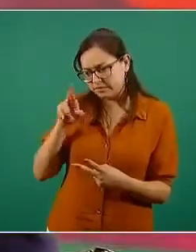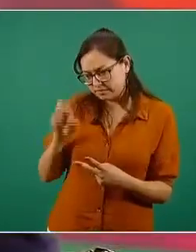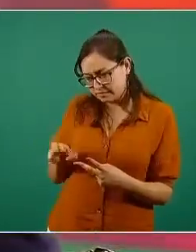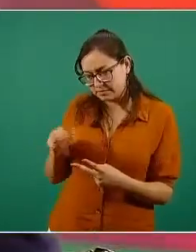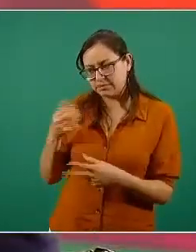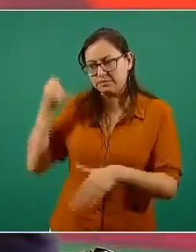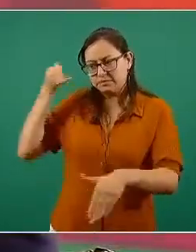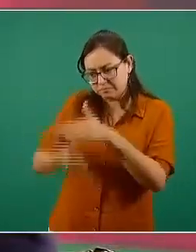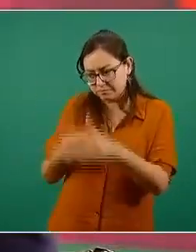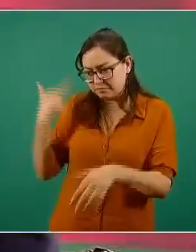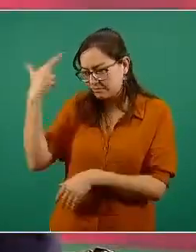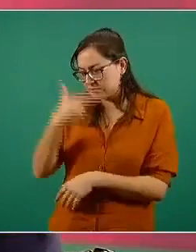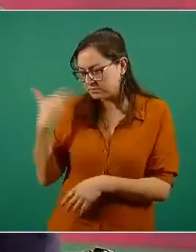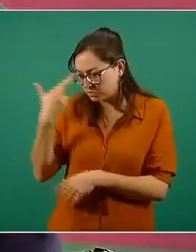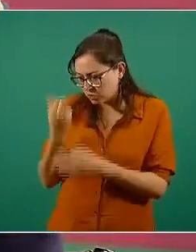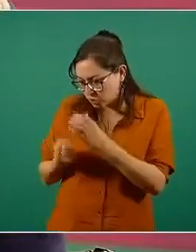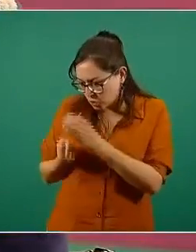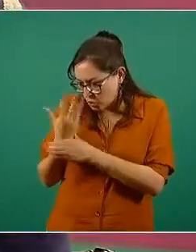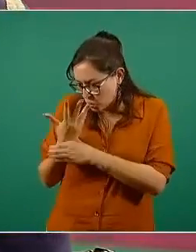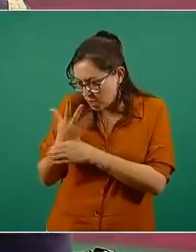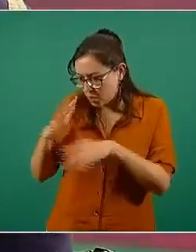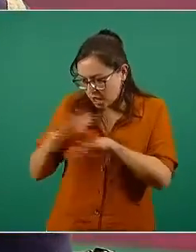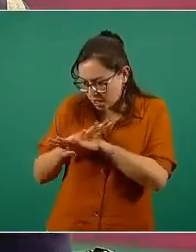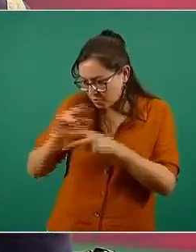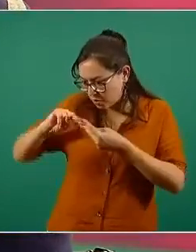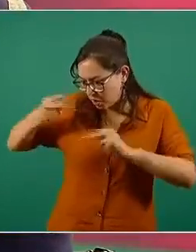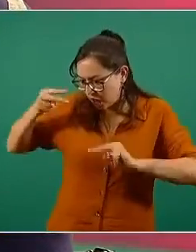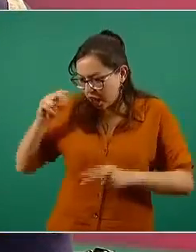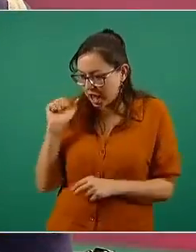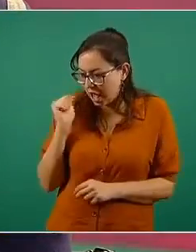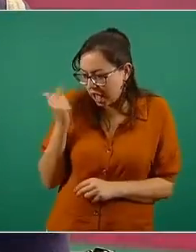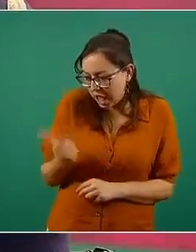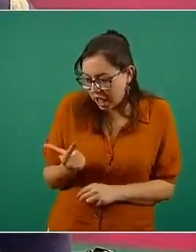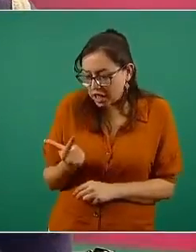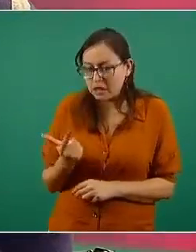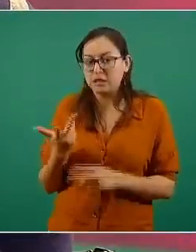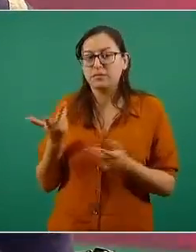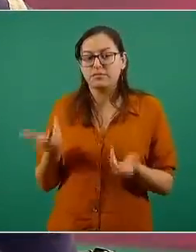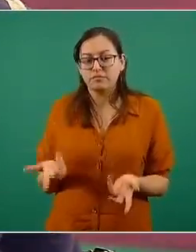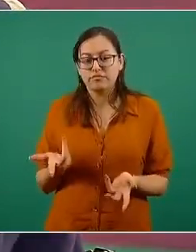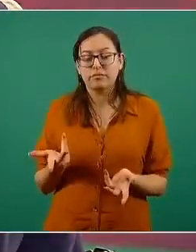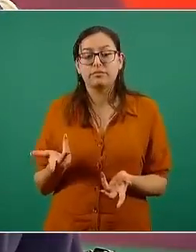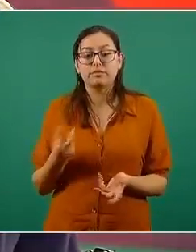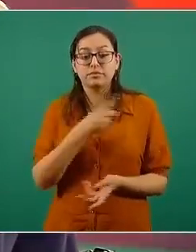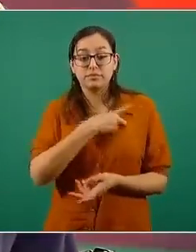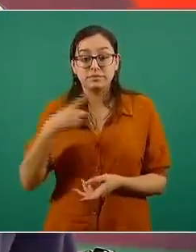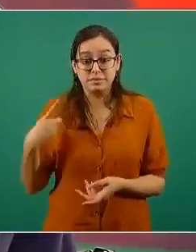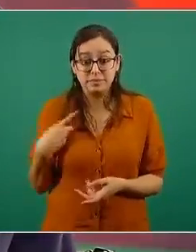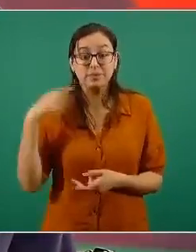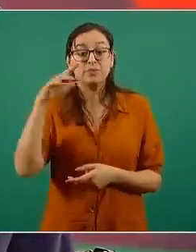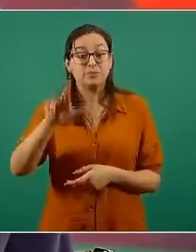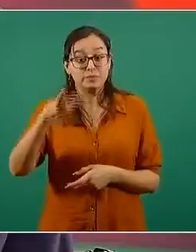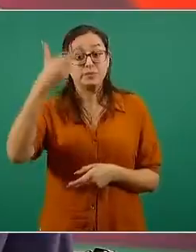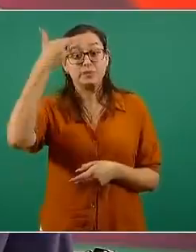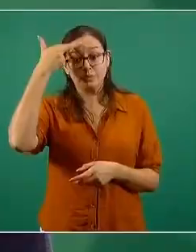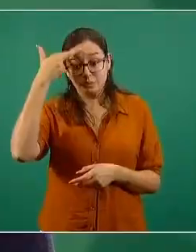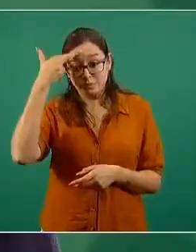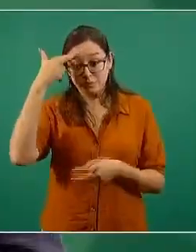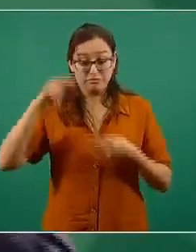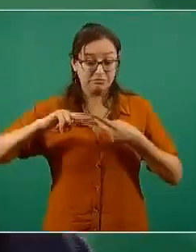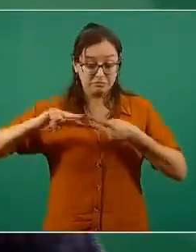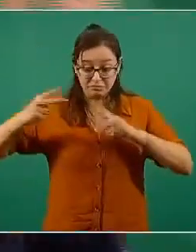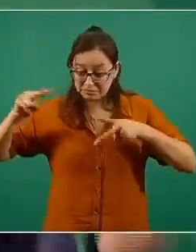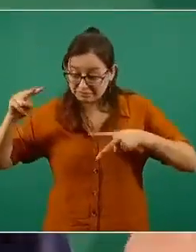una nueva cepa, como también se ha comentado ya en varias ocasiones. Recuerden que mutaciones y